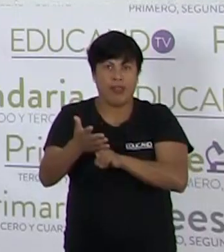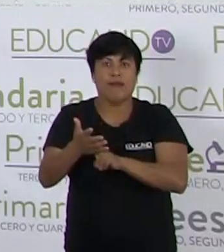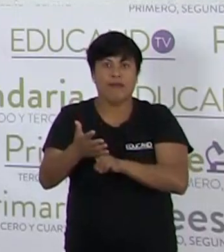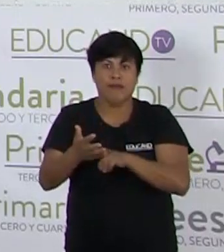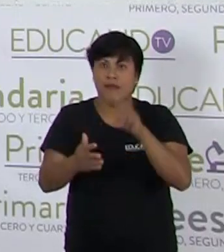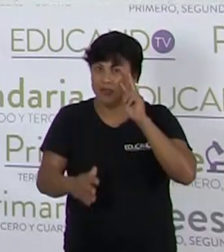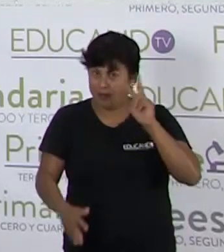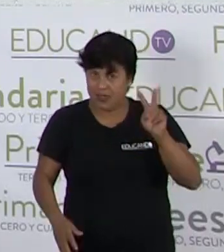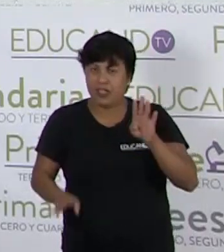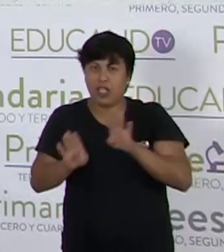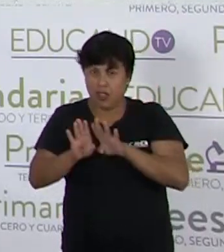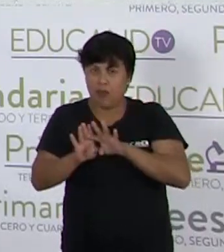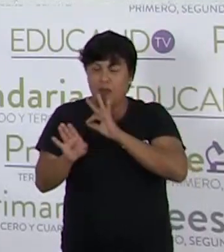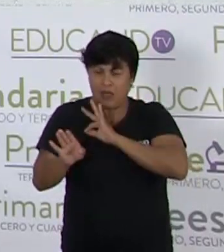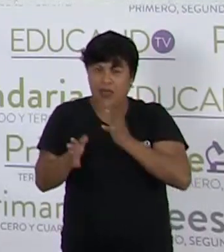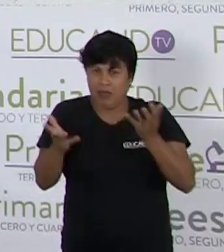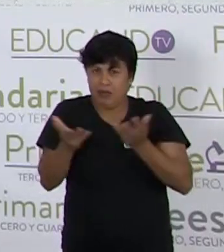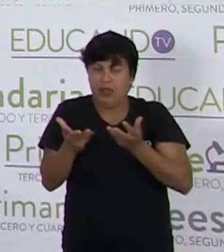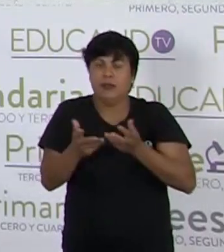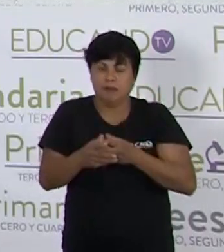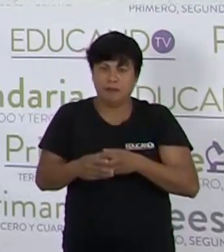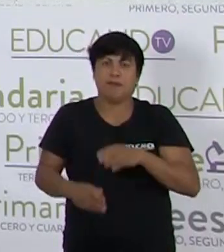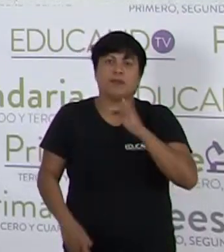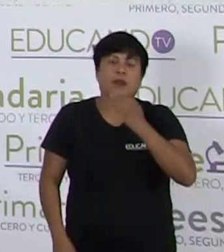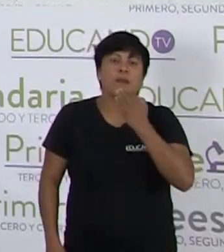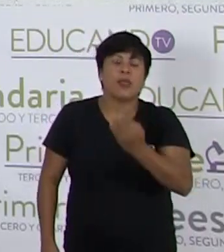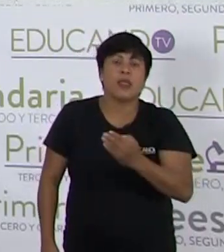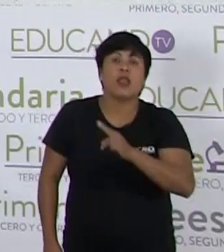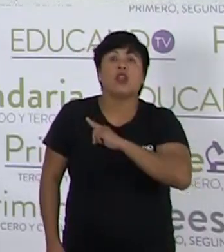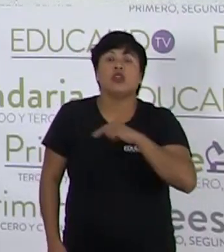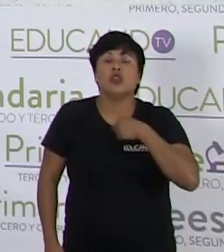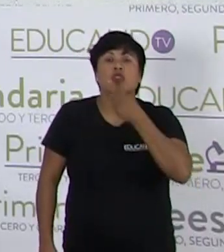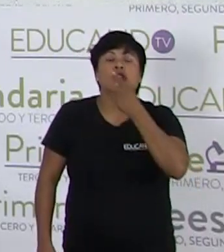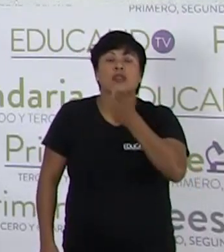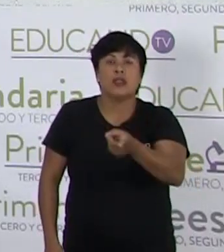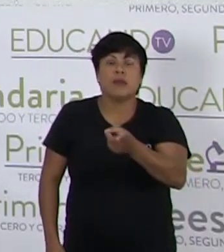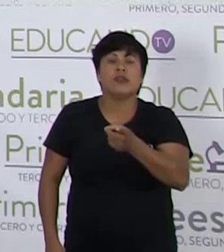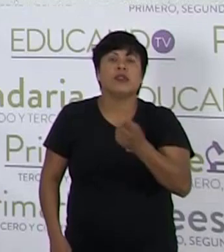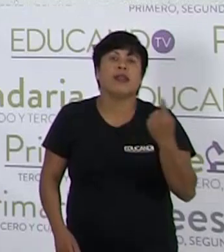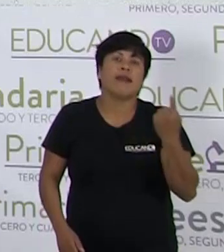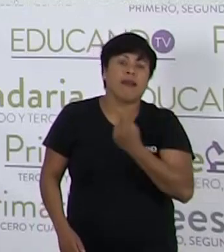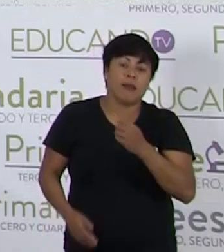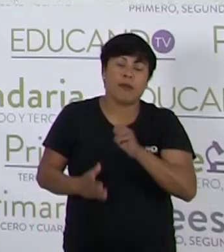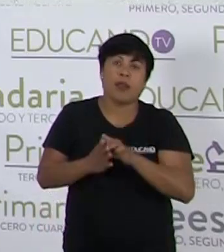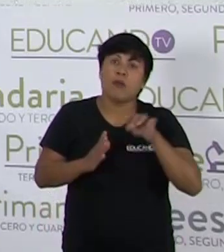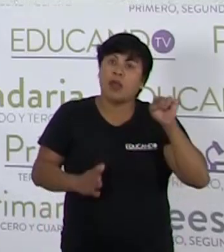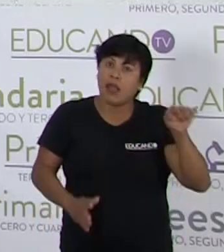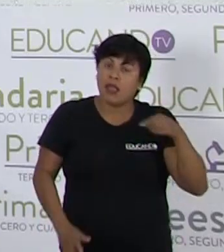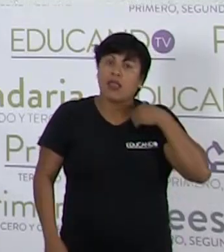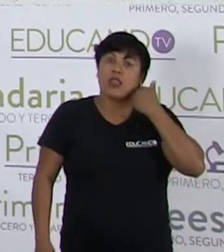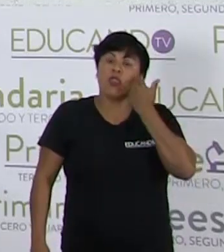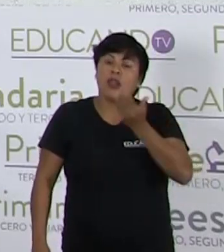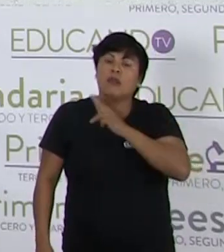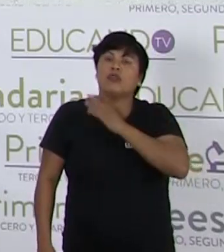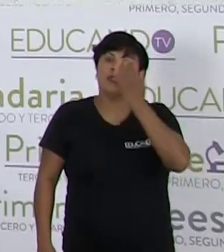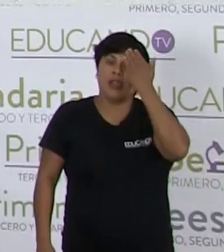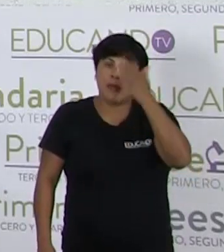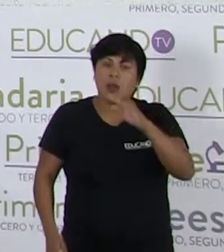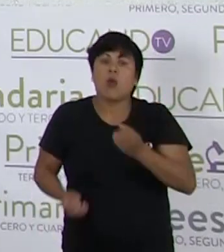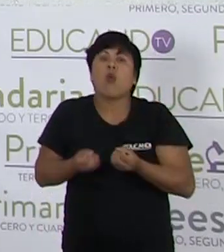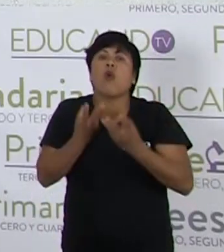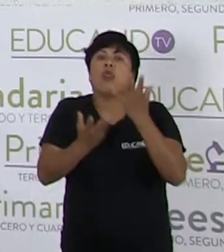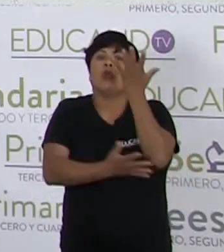que ya las trabajamos, verdad? Bien, entonces decíamos que aquí queremos saber